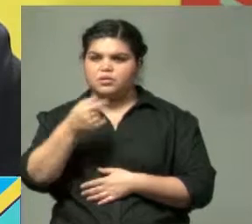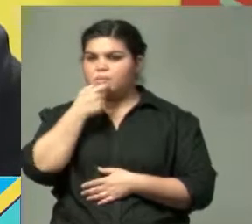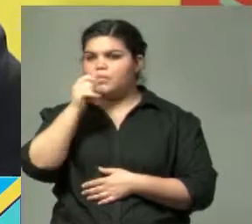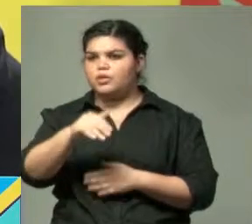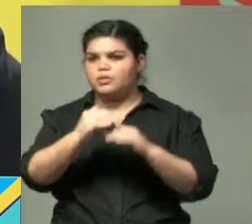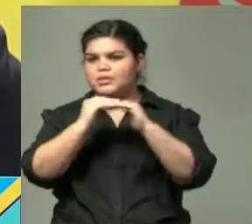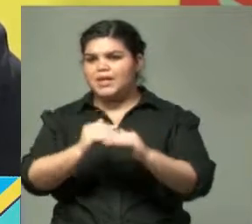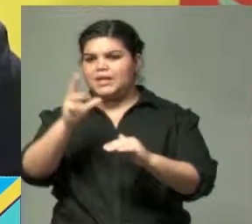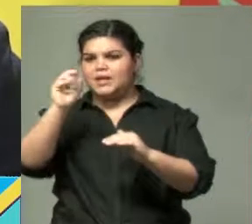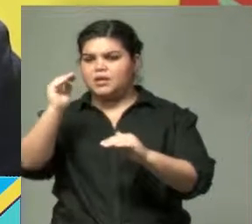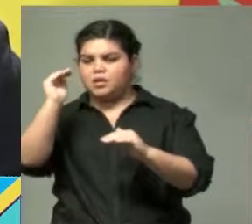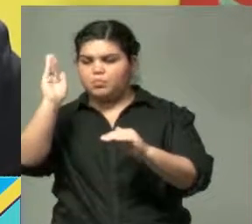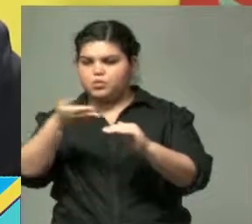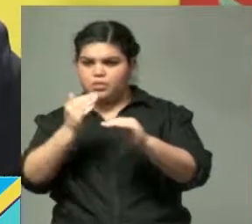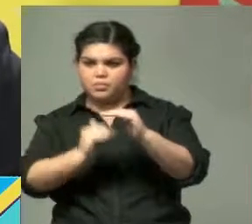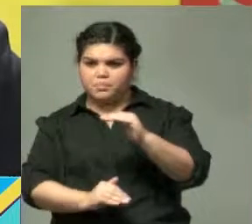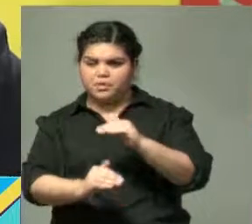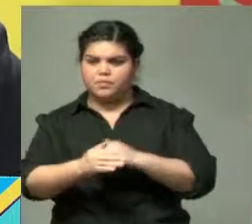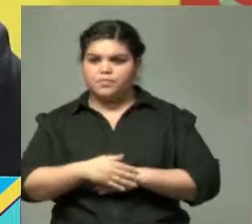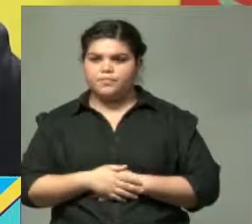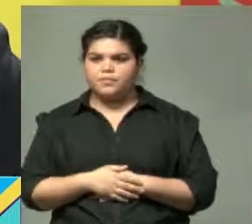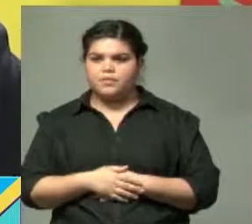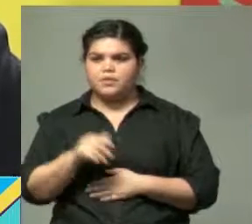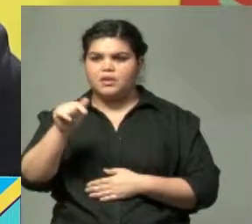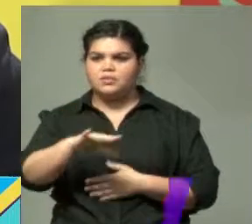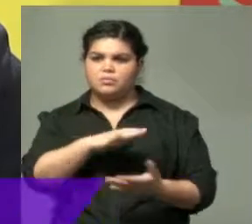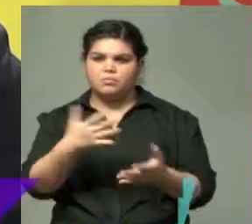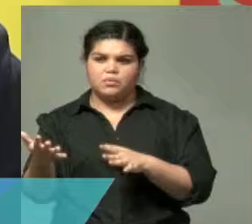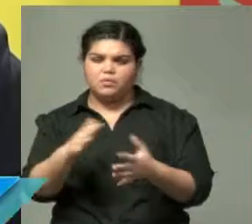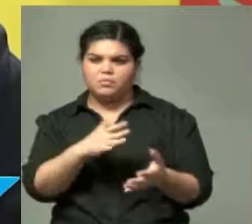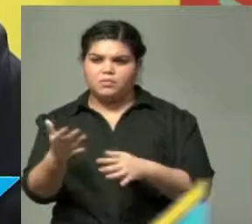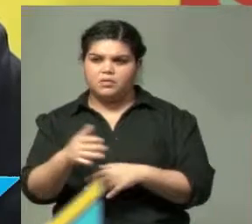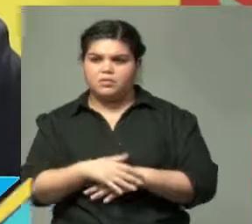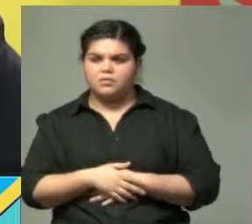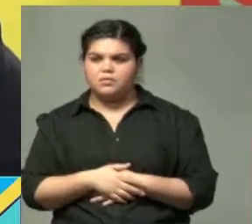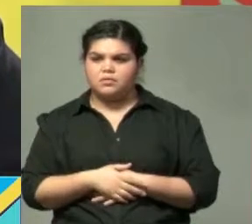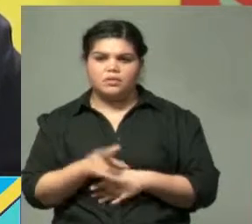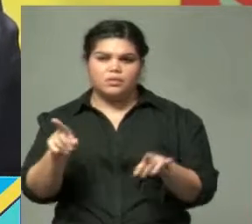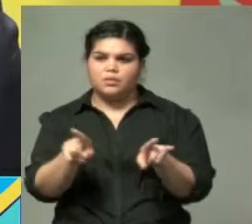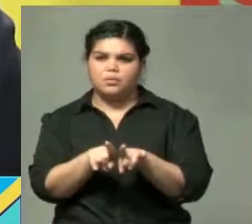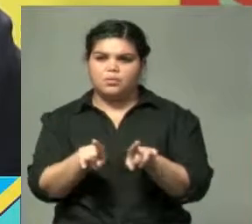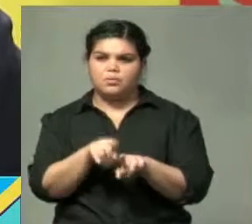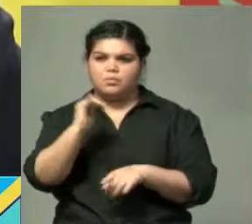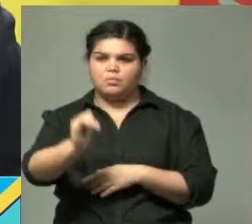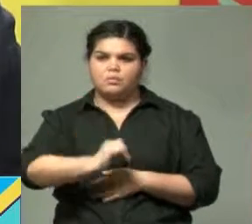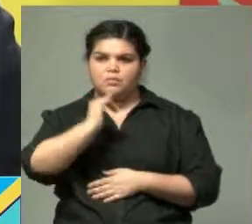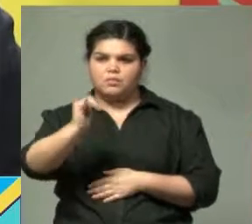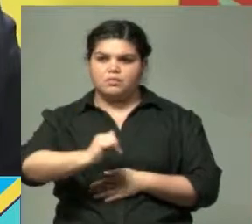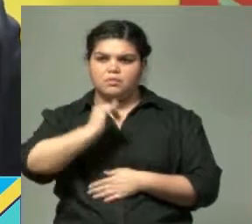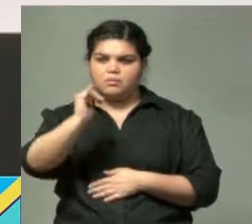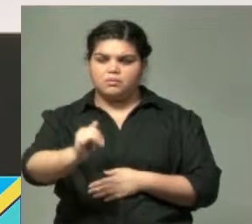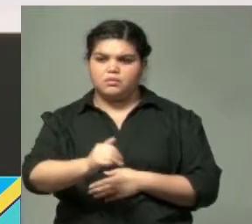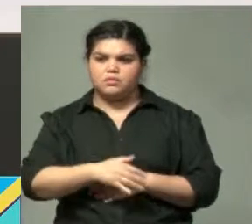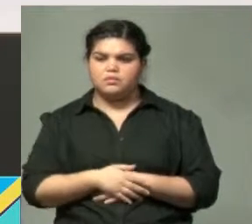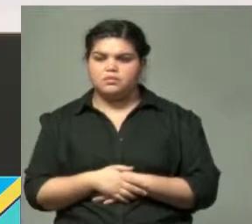por debajo del 30%, pero también es una estimación, como están diciendo,